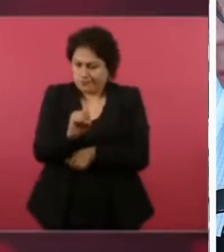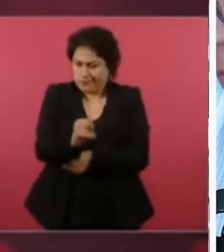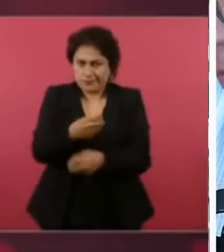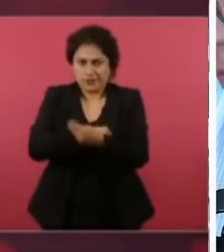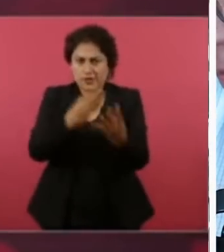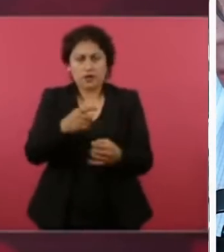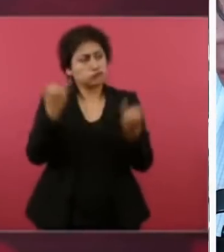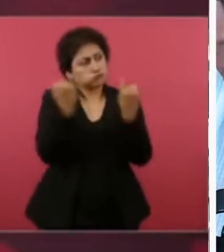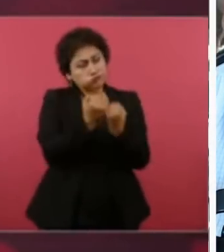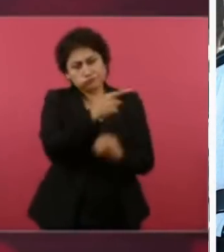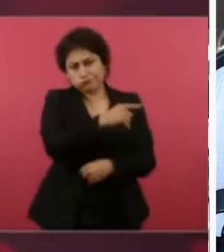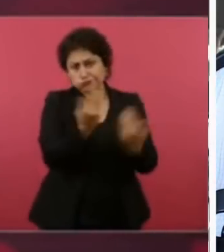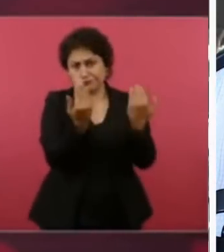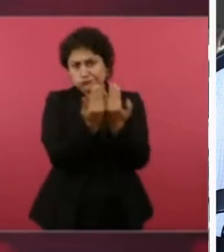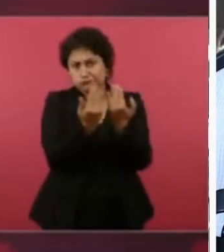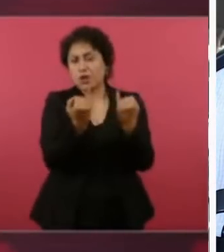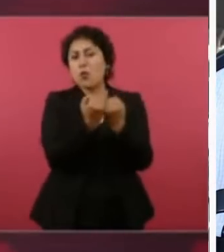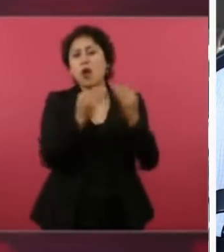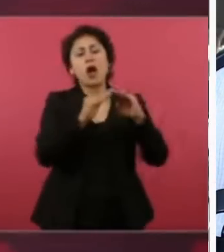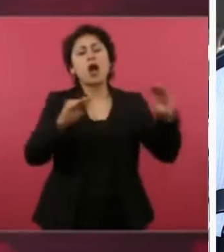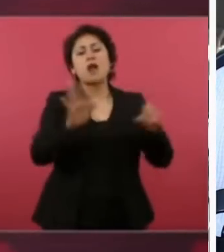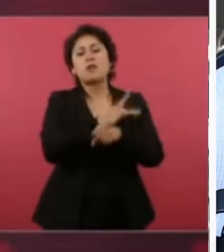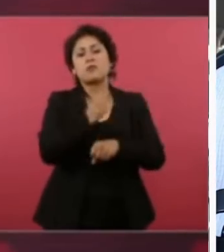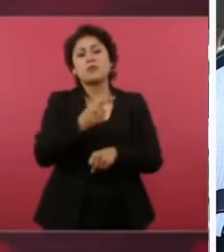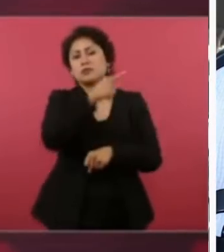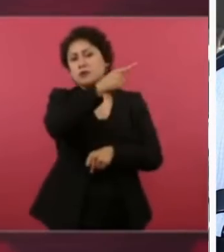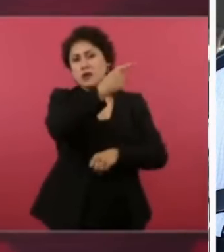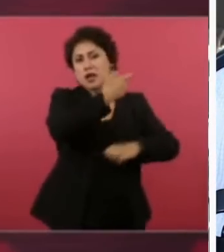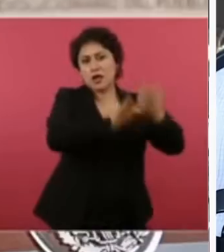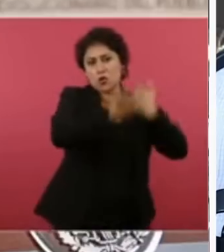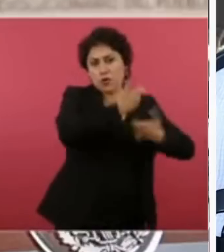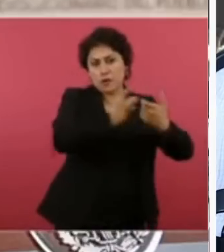Están tan integradas nuestras economías que ya